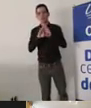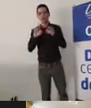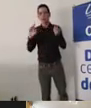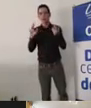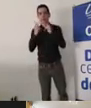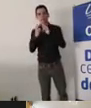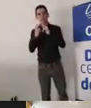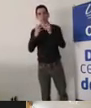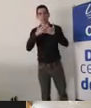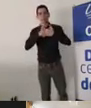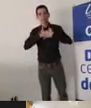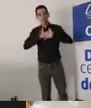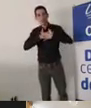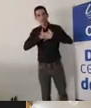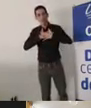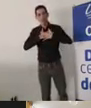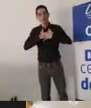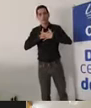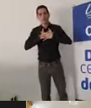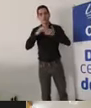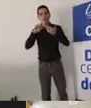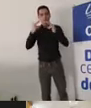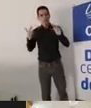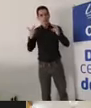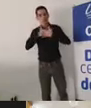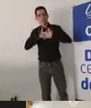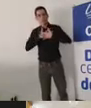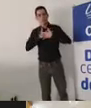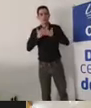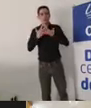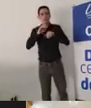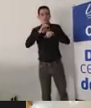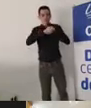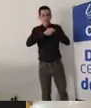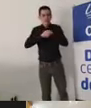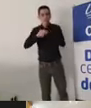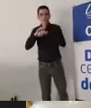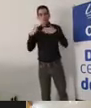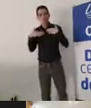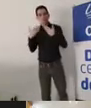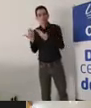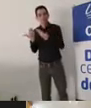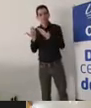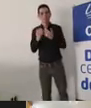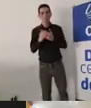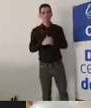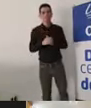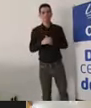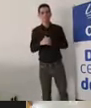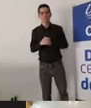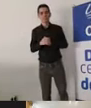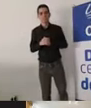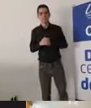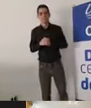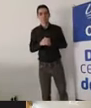solidaridad, de cooperación, formas de convivencia basadas en el afecto, nos encontramos, nos reunimos y adicionalmente,